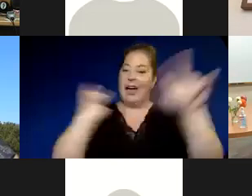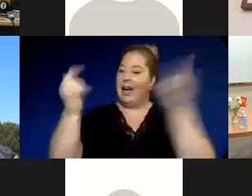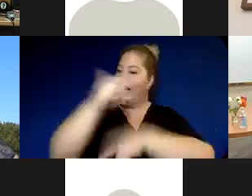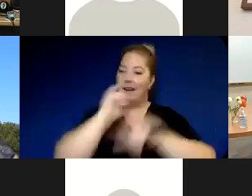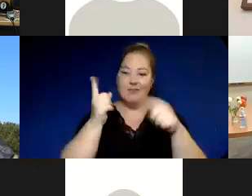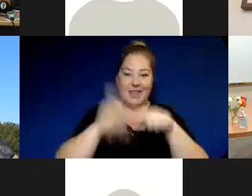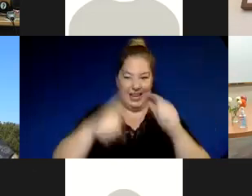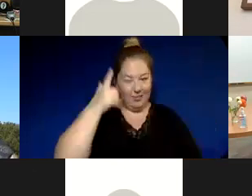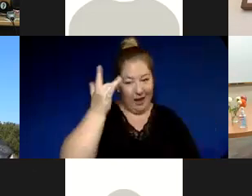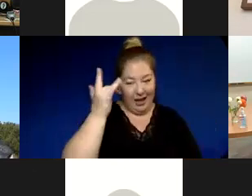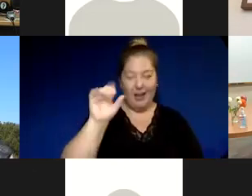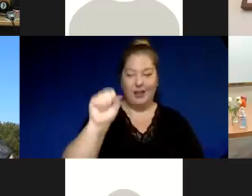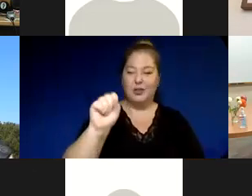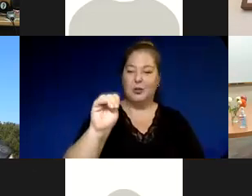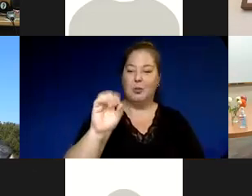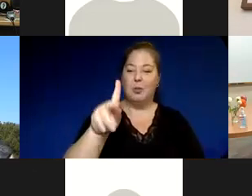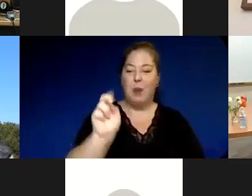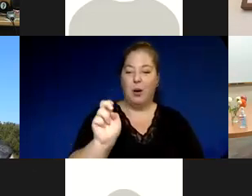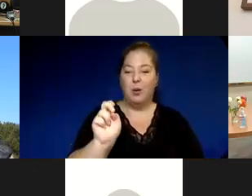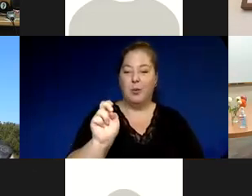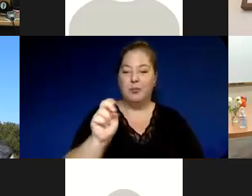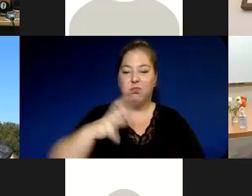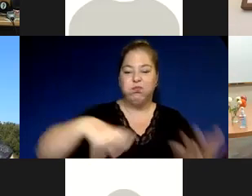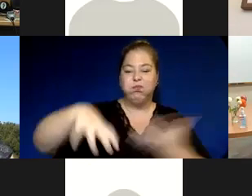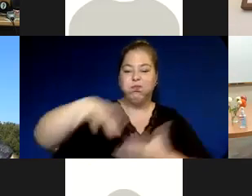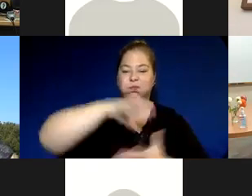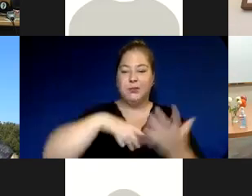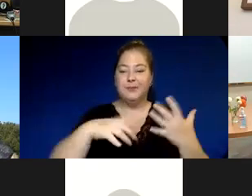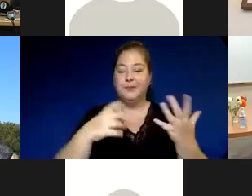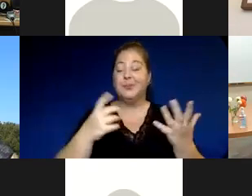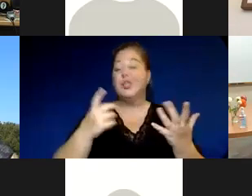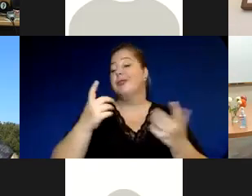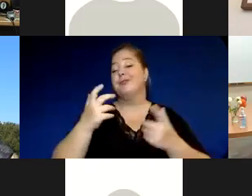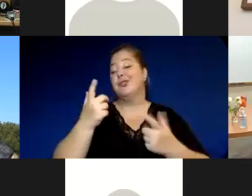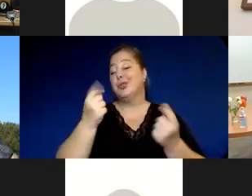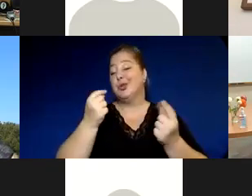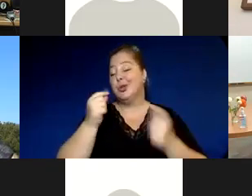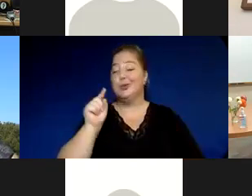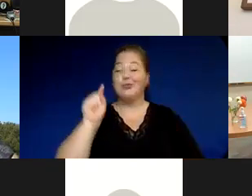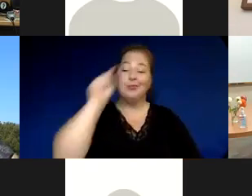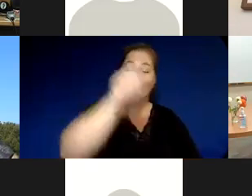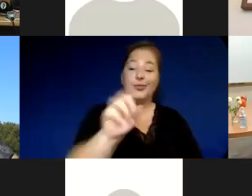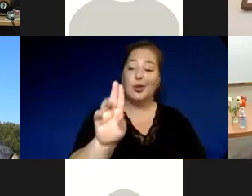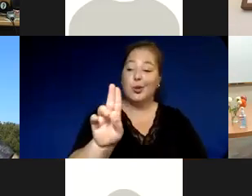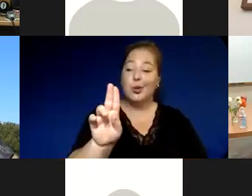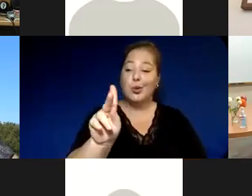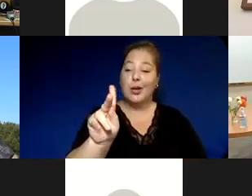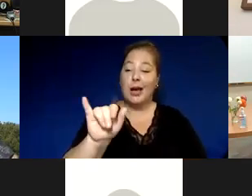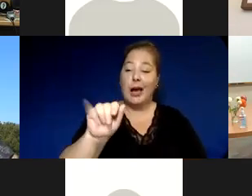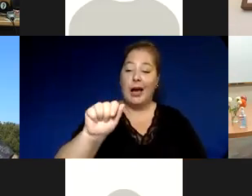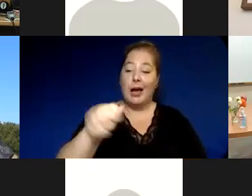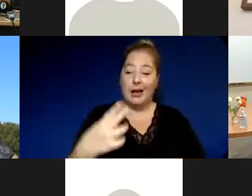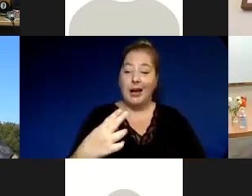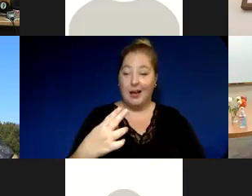o sea, para estar listos para cuando no haya humo, pero el humo ha continuado allí presente. Así que los bosques en el